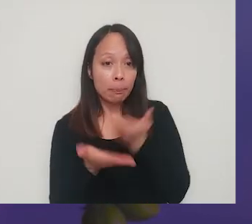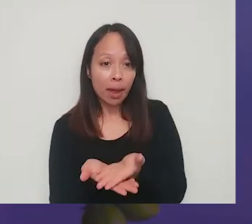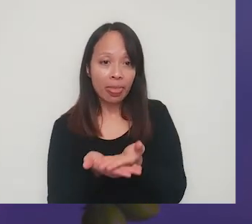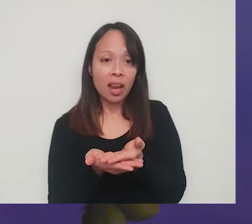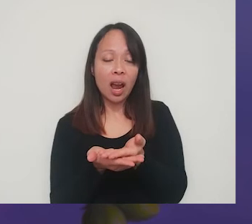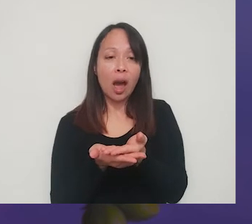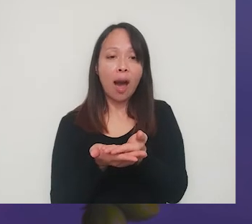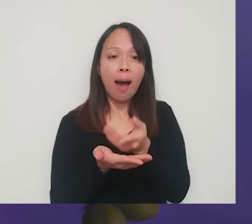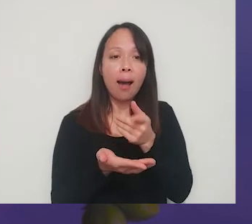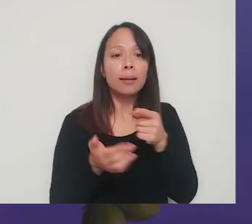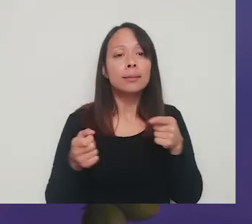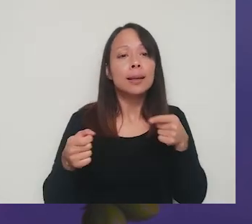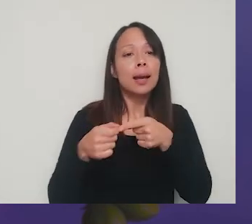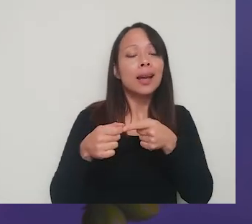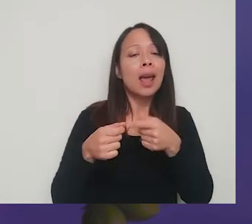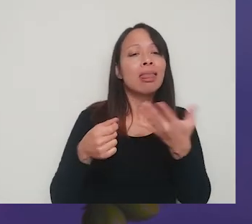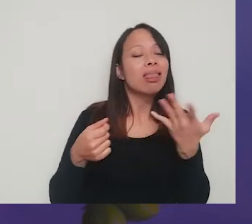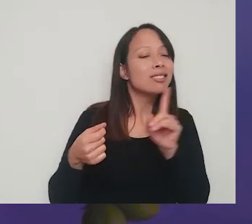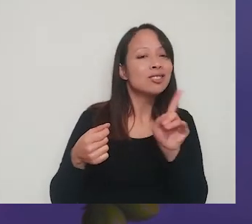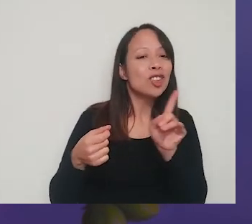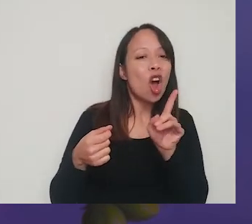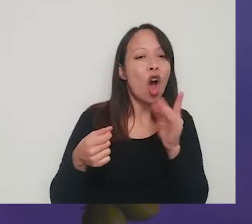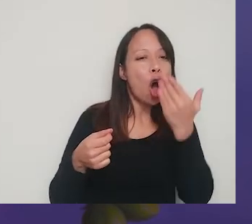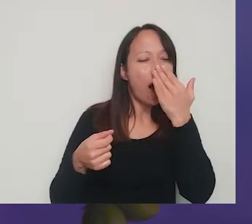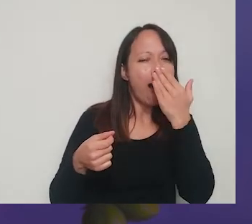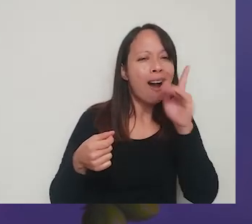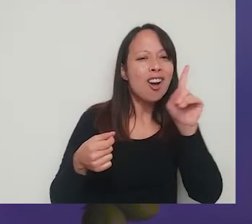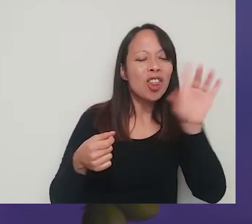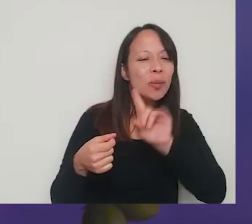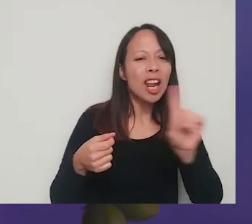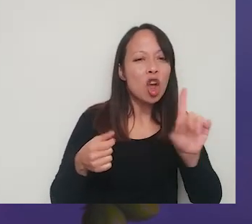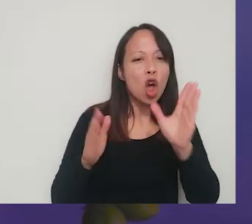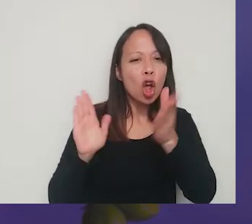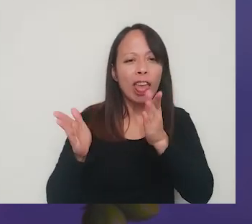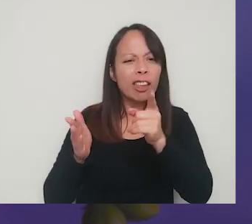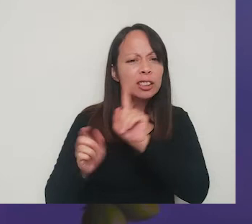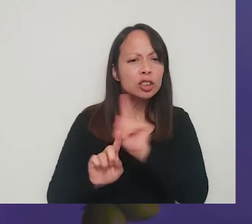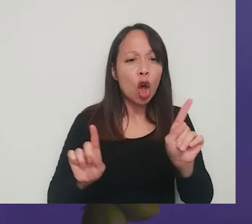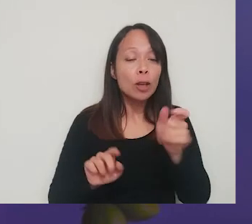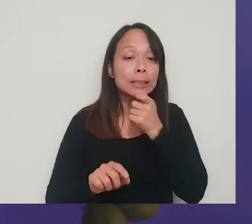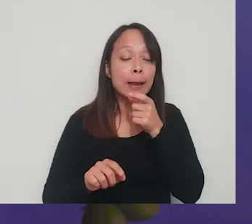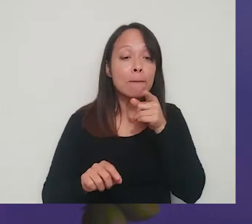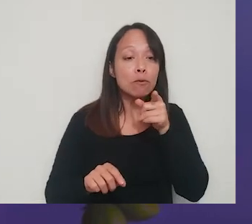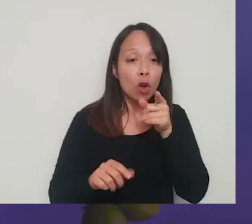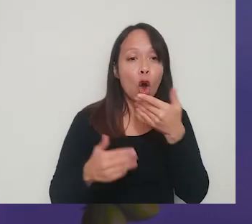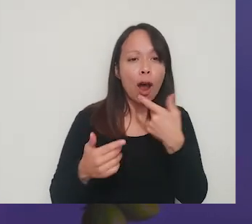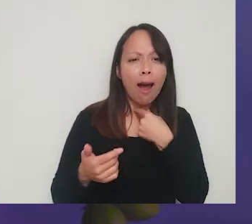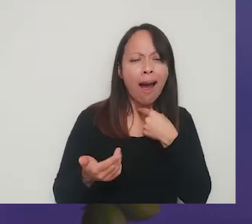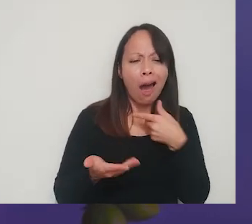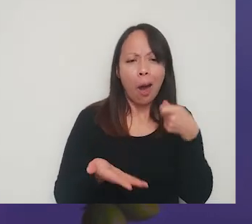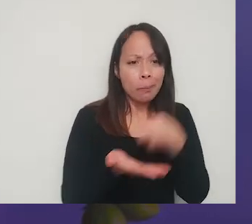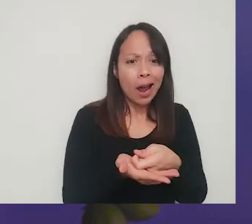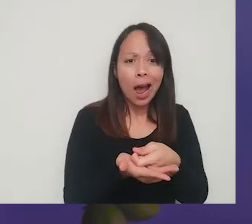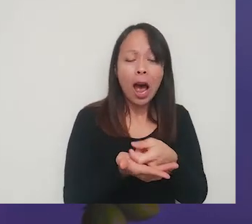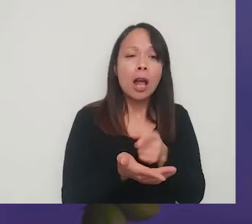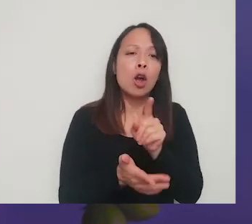pedía la técnica y el diagnóstico genético preimplantario. La Cámara de Córdoba le dice, no, la técnica no está cubierta, si querés,